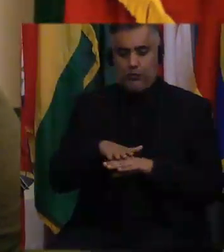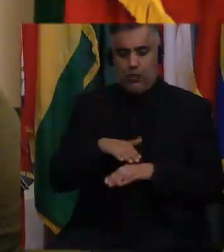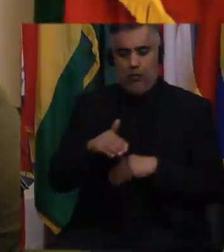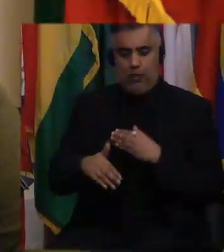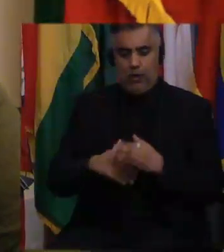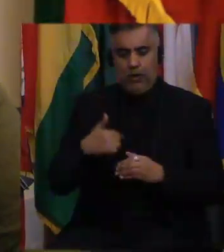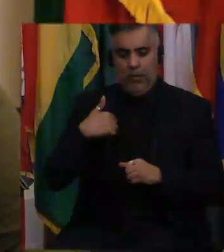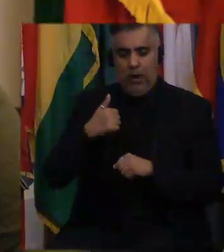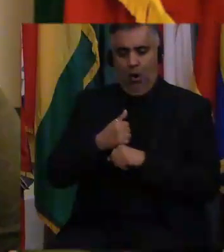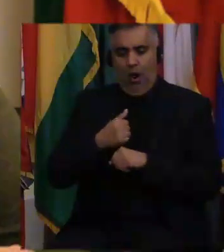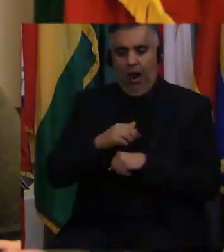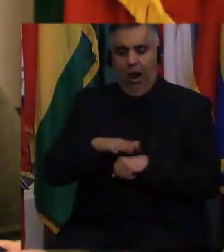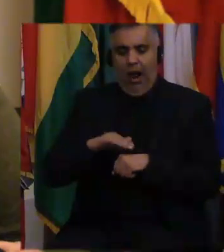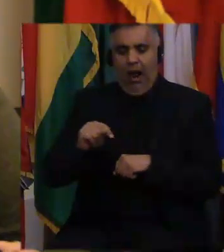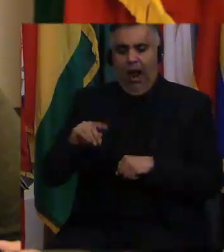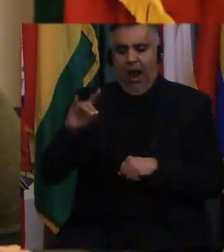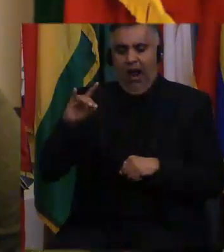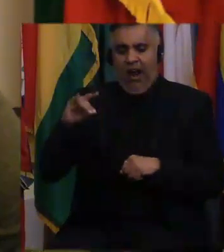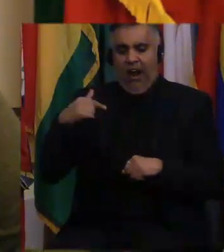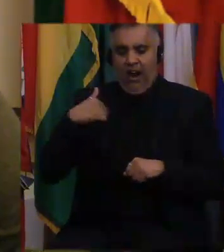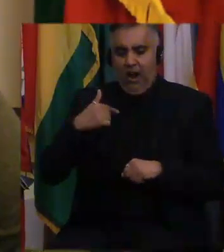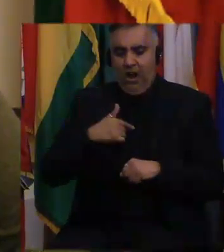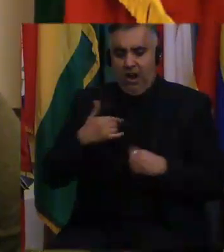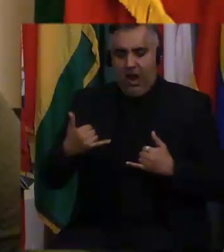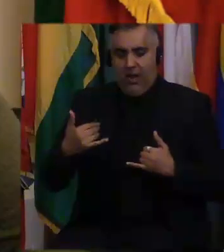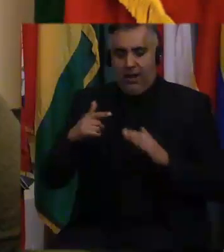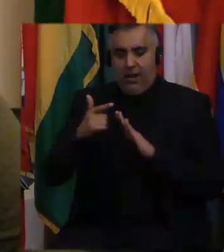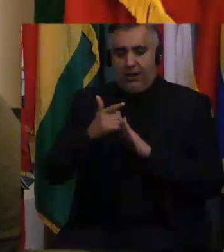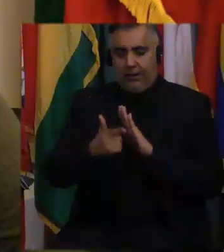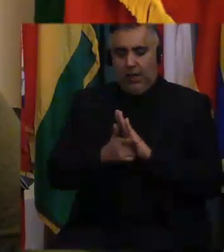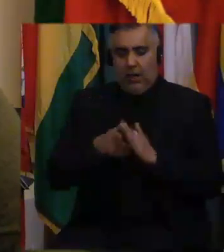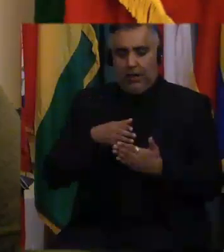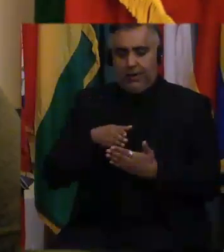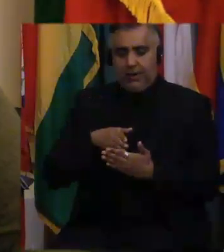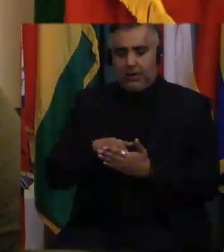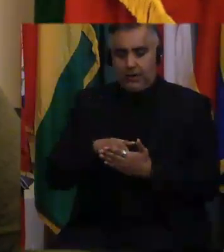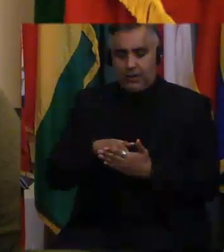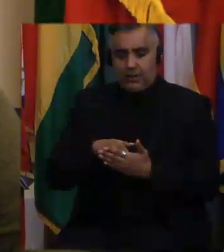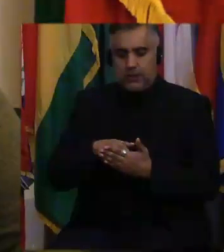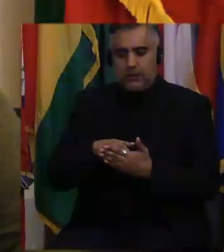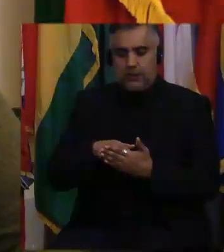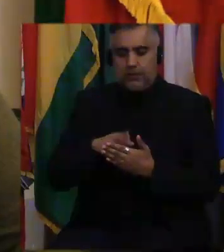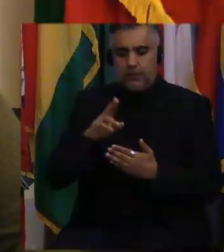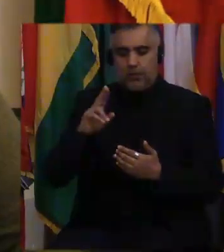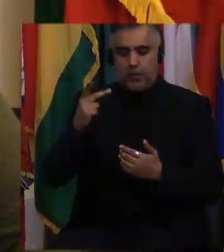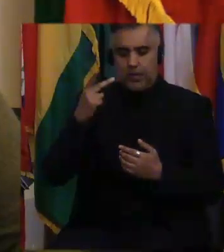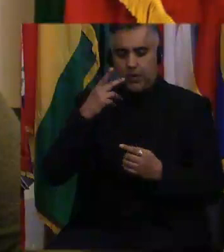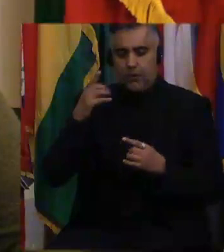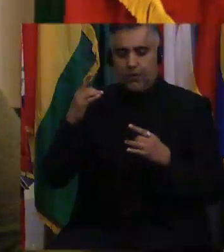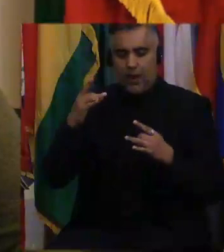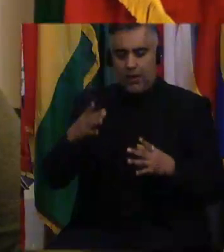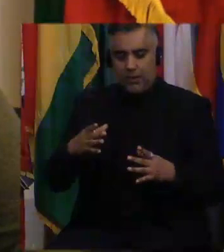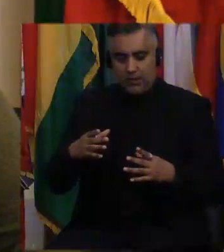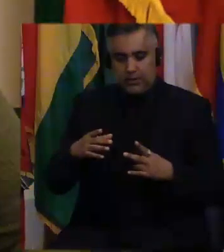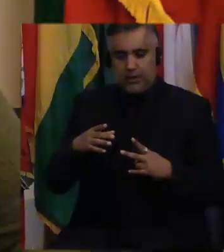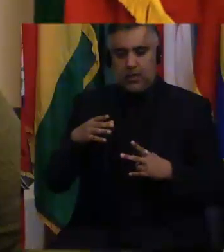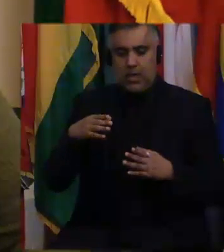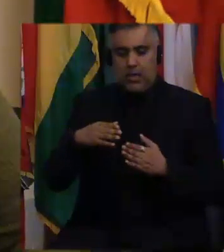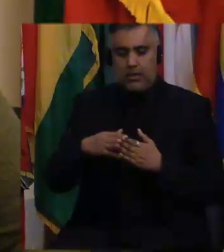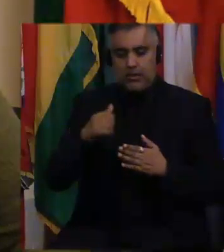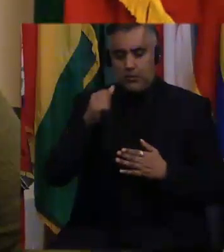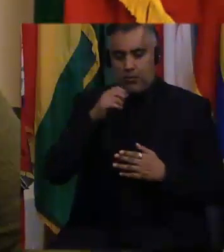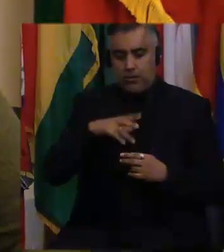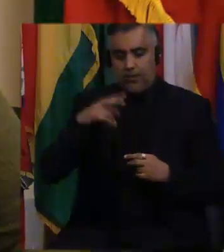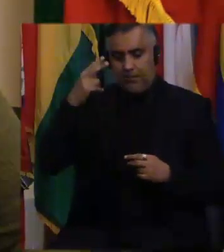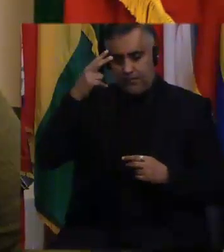una ley contra la violencia y el acoso político contra las mujeres. México tiene un protocolo también. Otros países